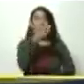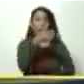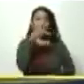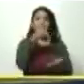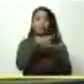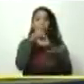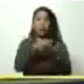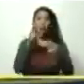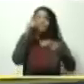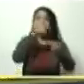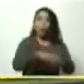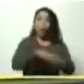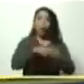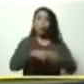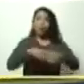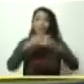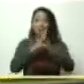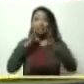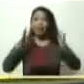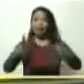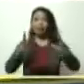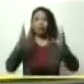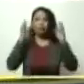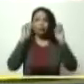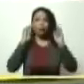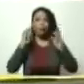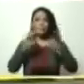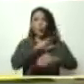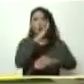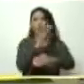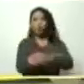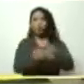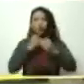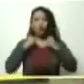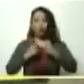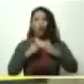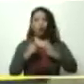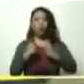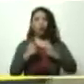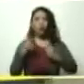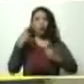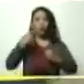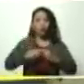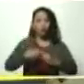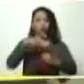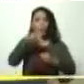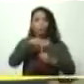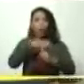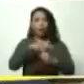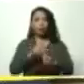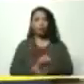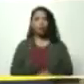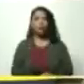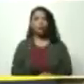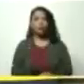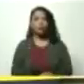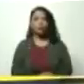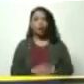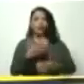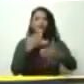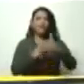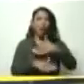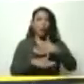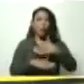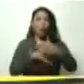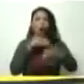una gran potencia petrolera y vamos a ser una potencia gasífera y vamos a ser